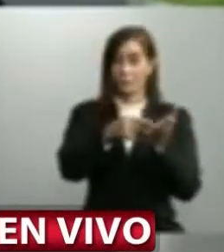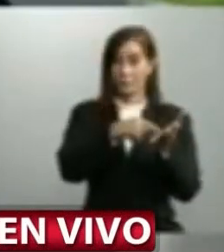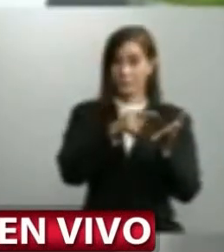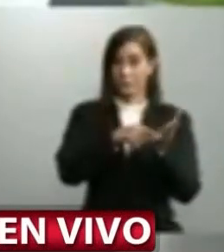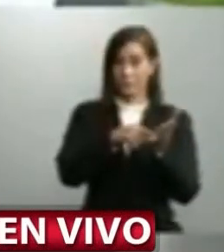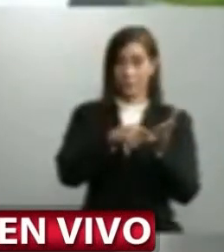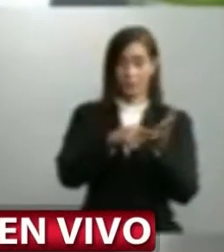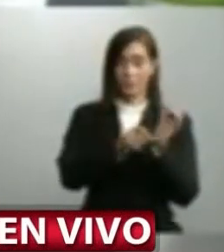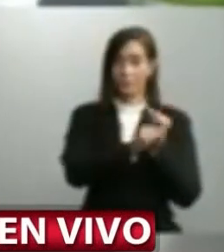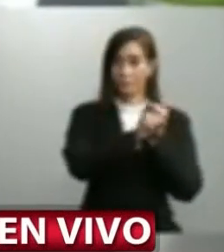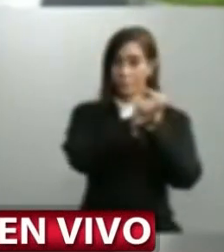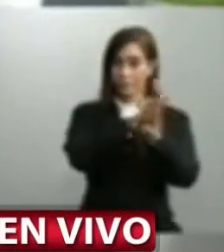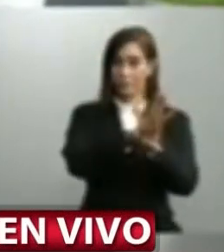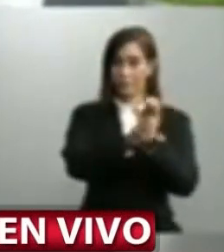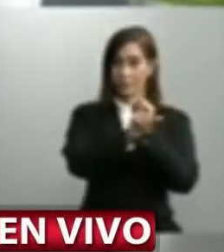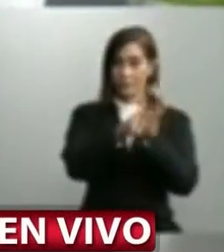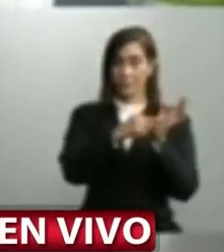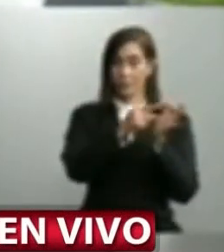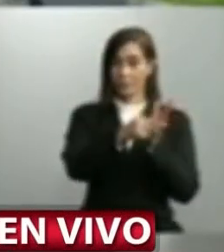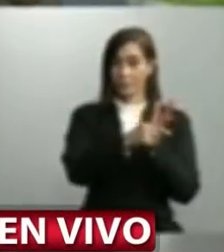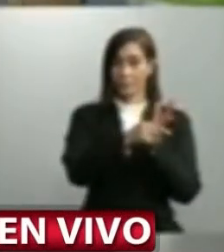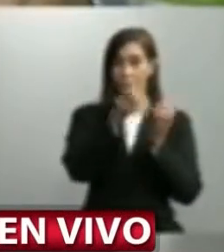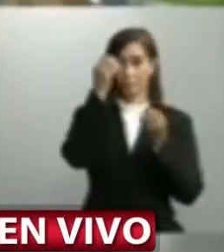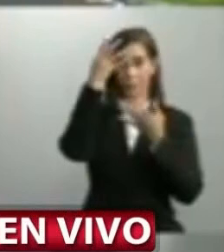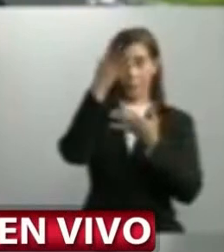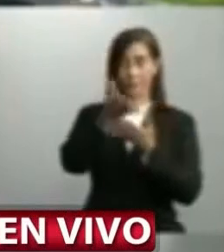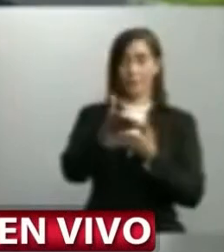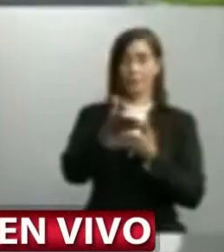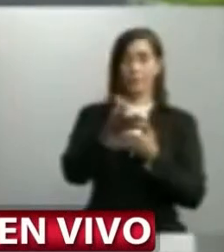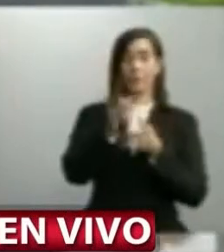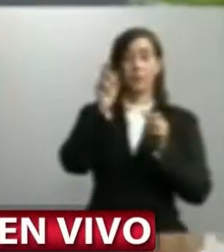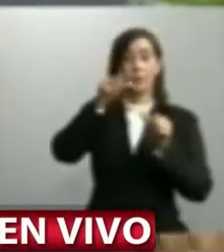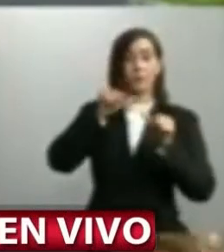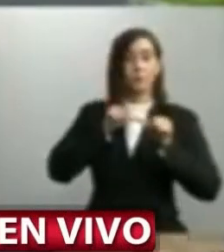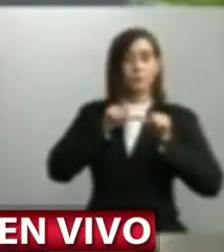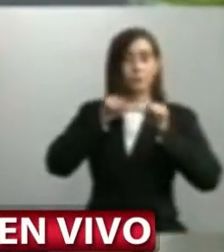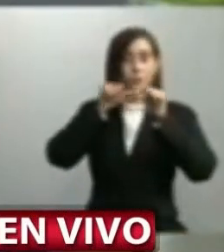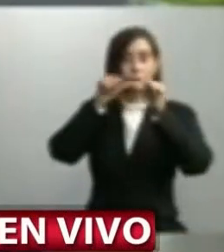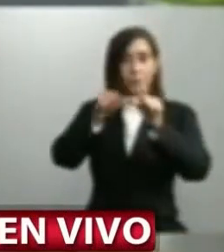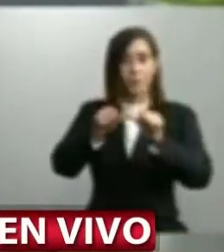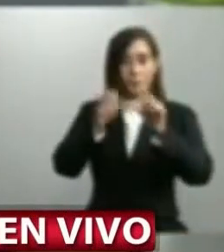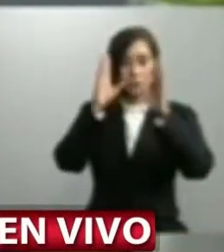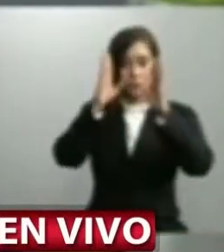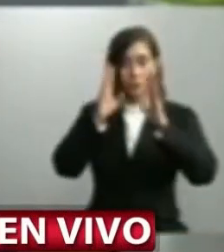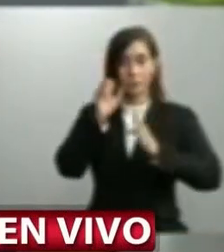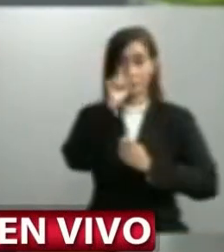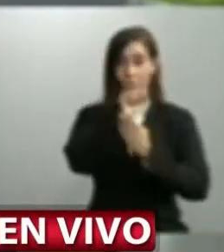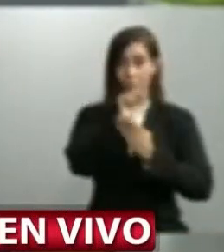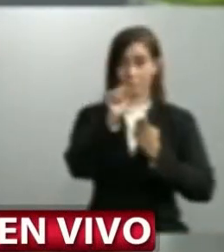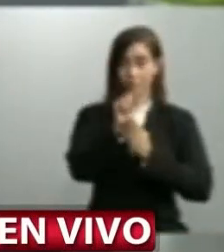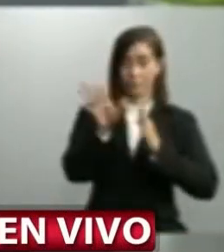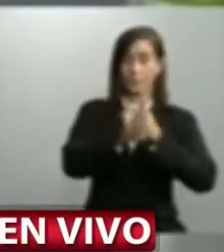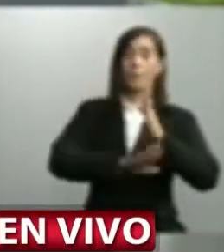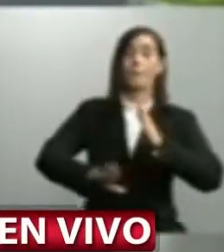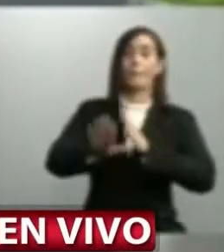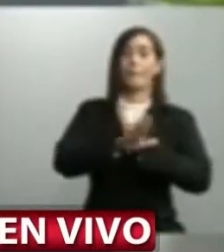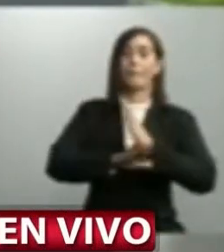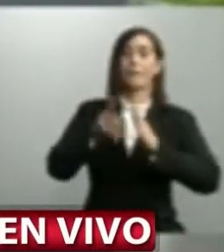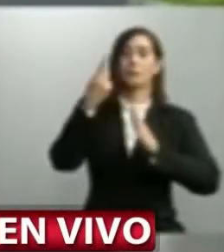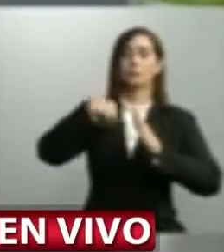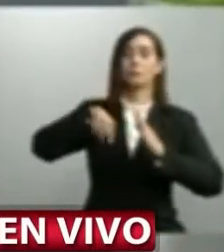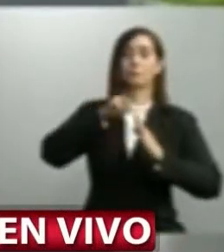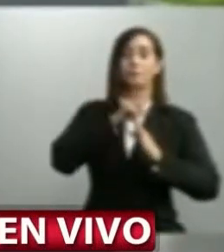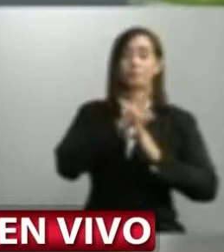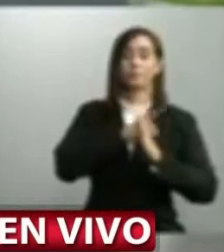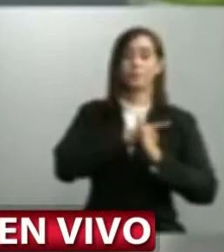como ellos van apareciendo en los boletines. Tenemos que guiarnos de esa situación, básicamente para